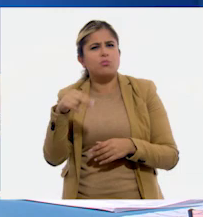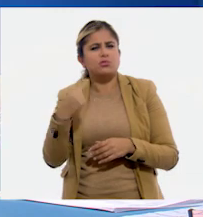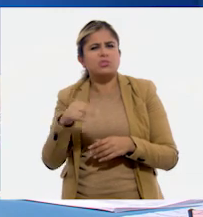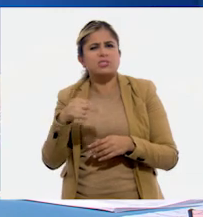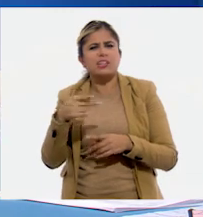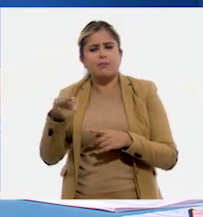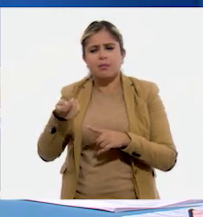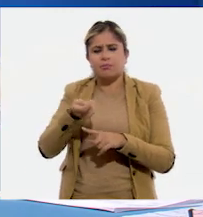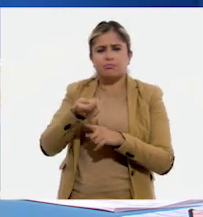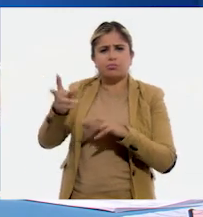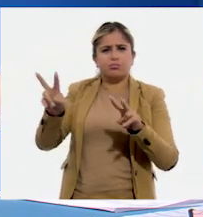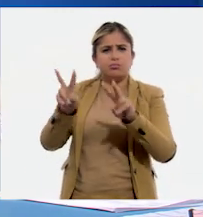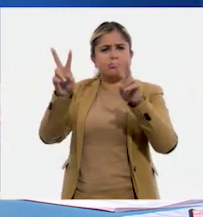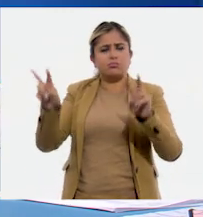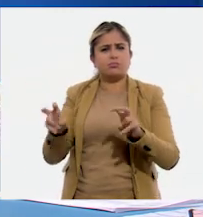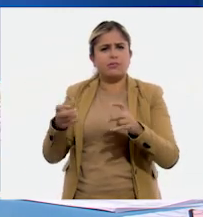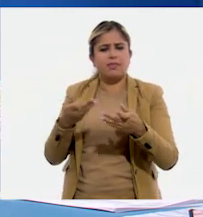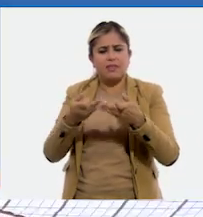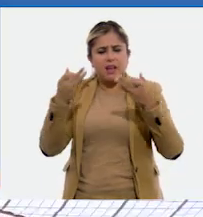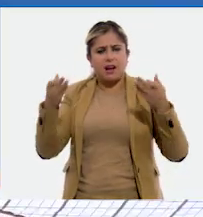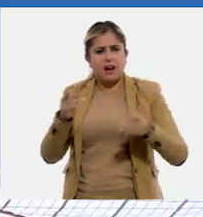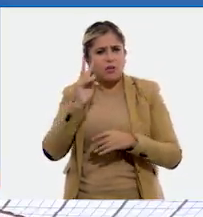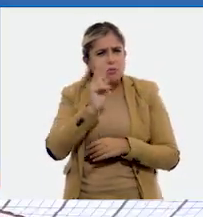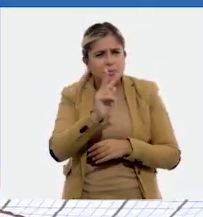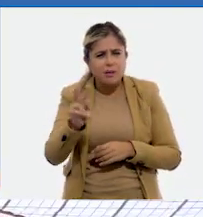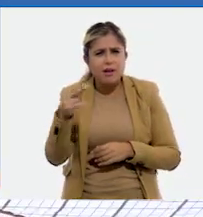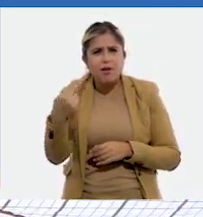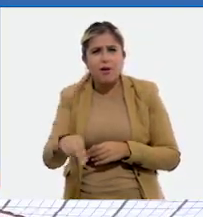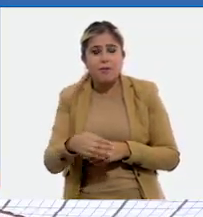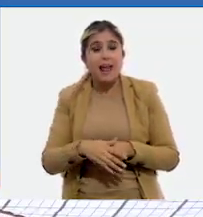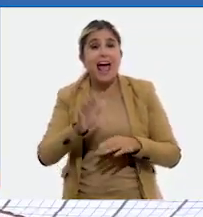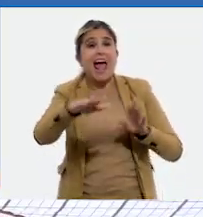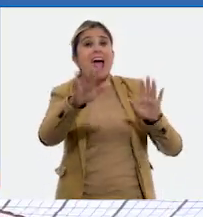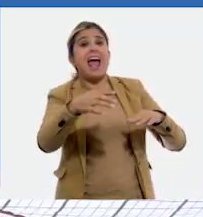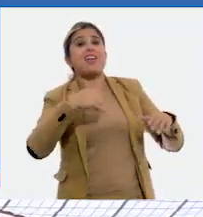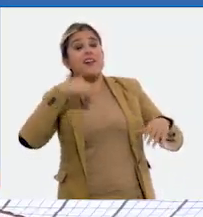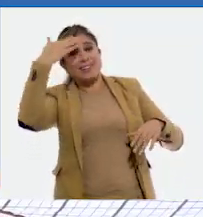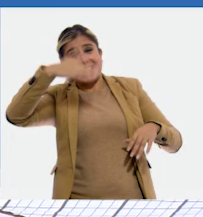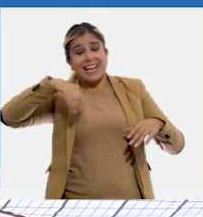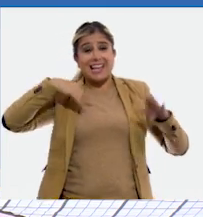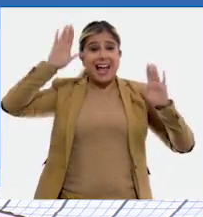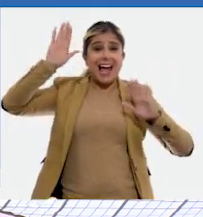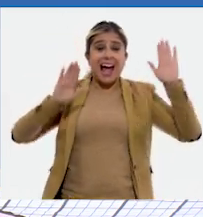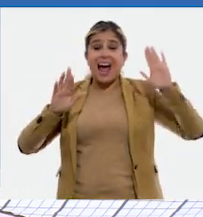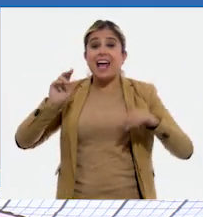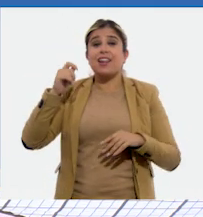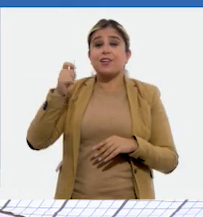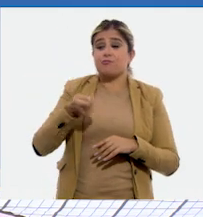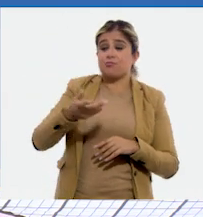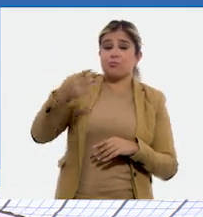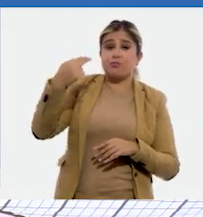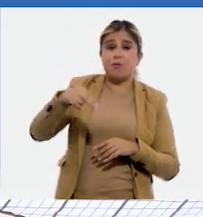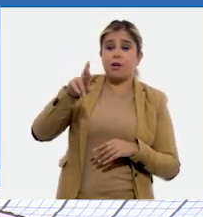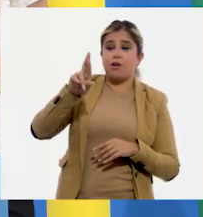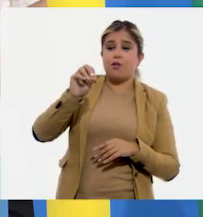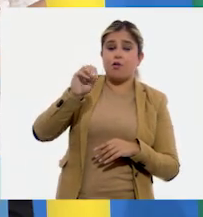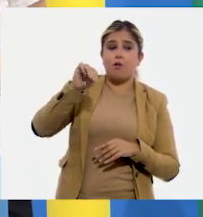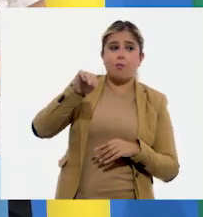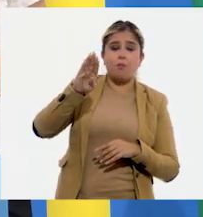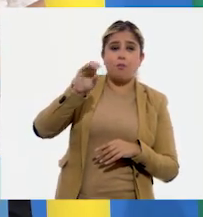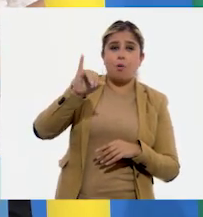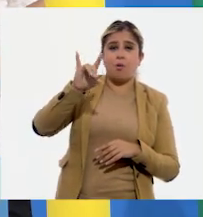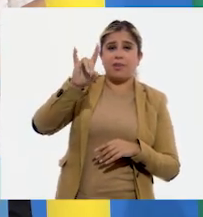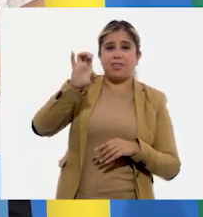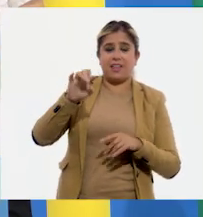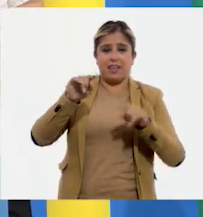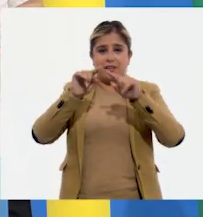geométrica que tienen estos terrenos? ¡Yo lo sé, maestra! A ver, dinos. ¡Romboide! Muy